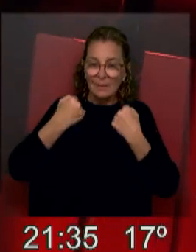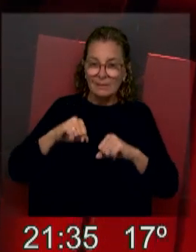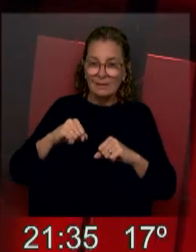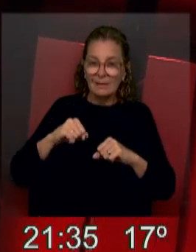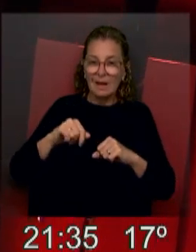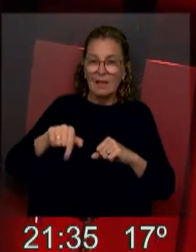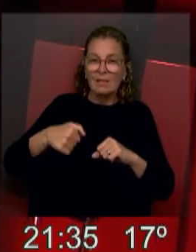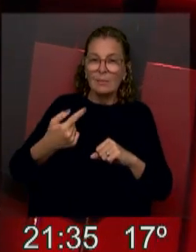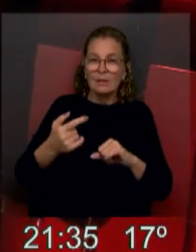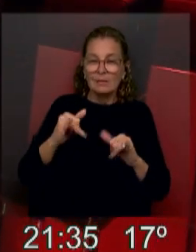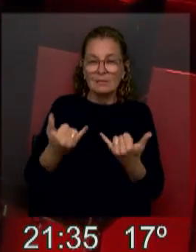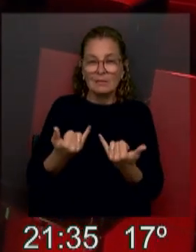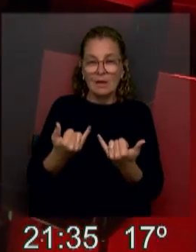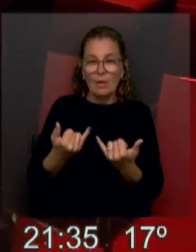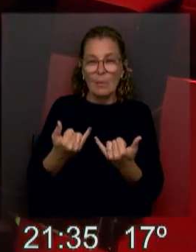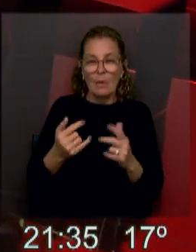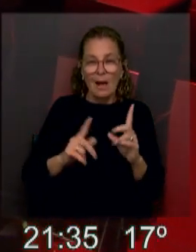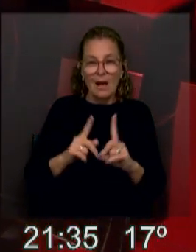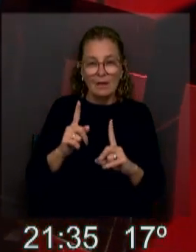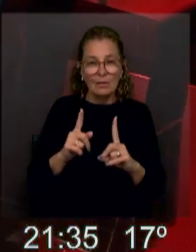sala. Ya hay como una suerte de...